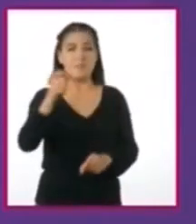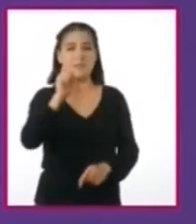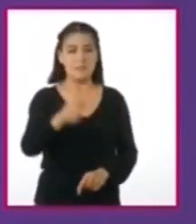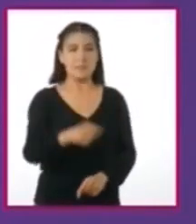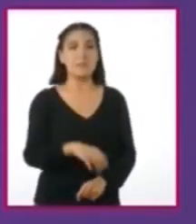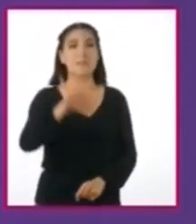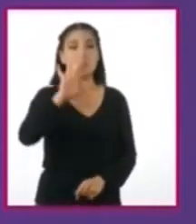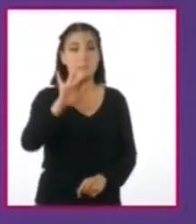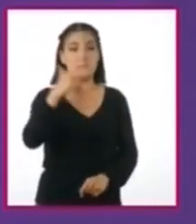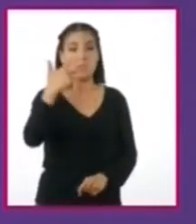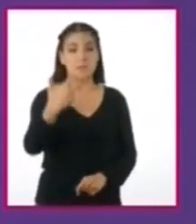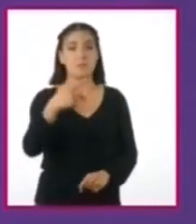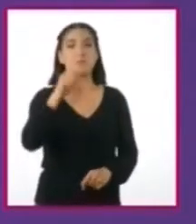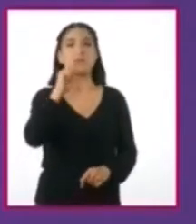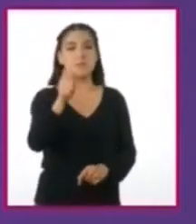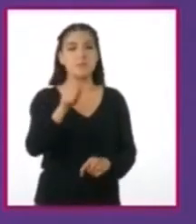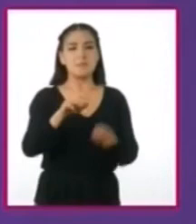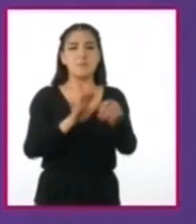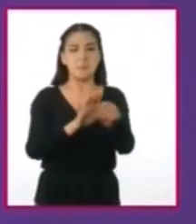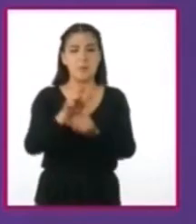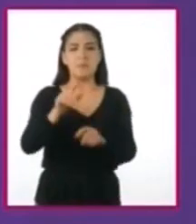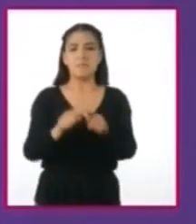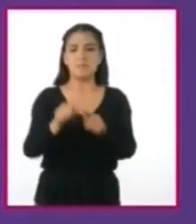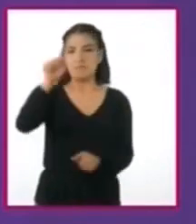¿es la altura del poste?